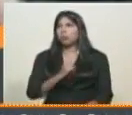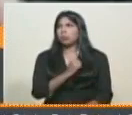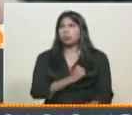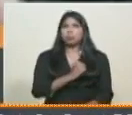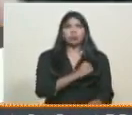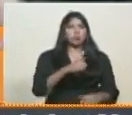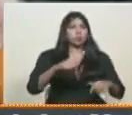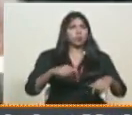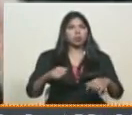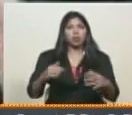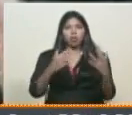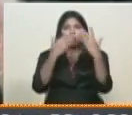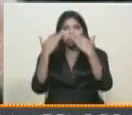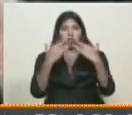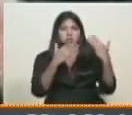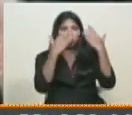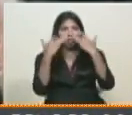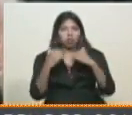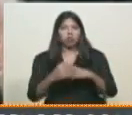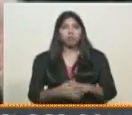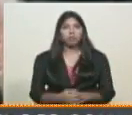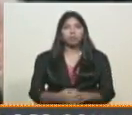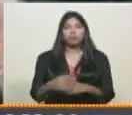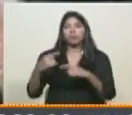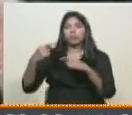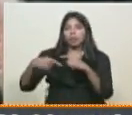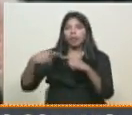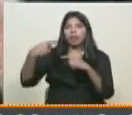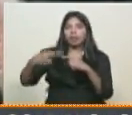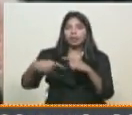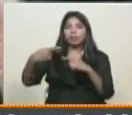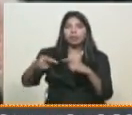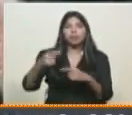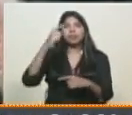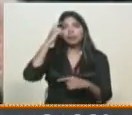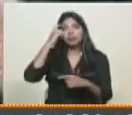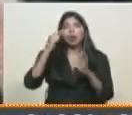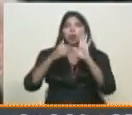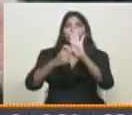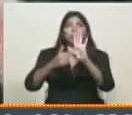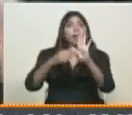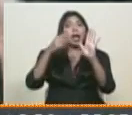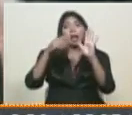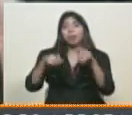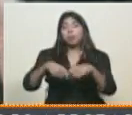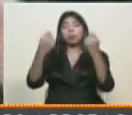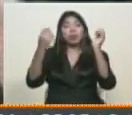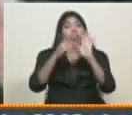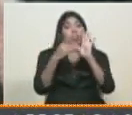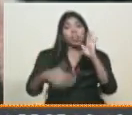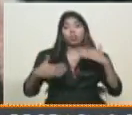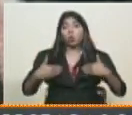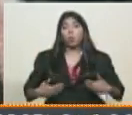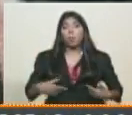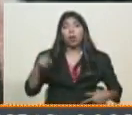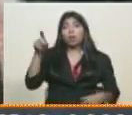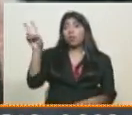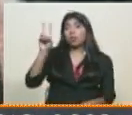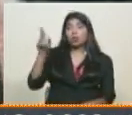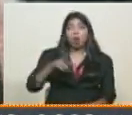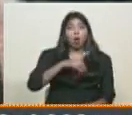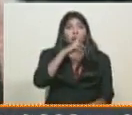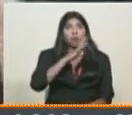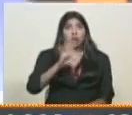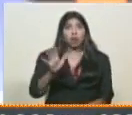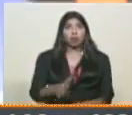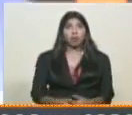dominación día tras día se vierten acusaciones sin fundamento sobre la situación de derechos humanos en venezuela